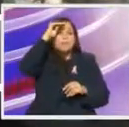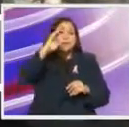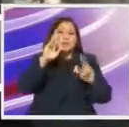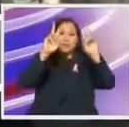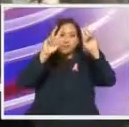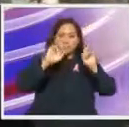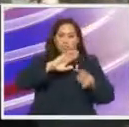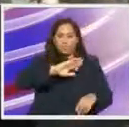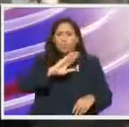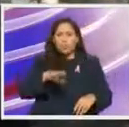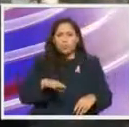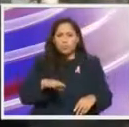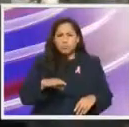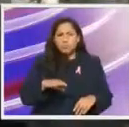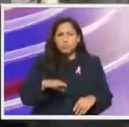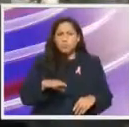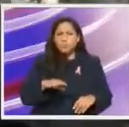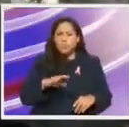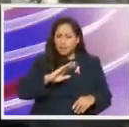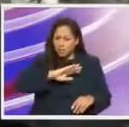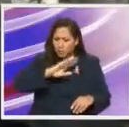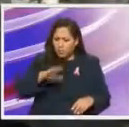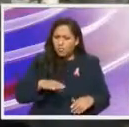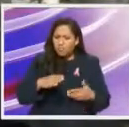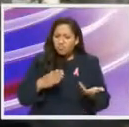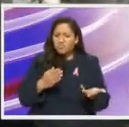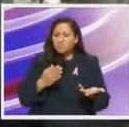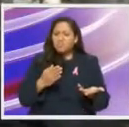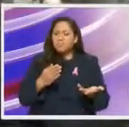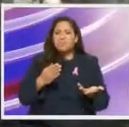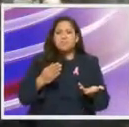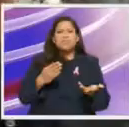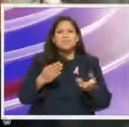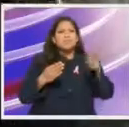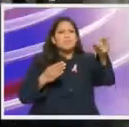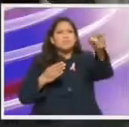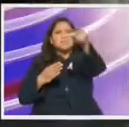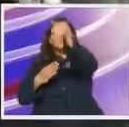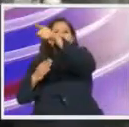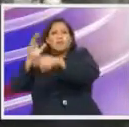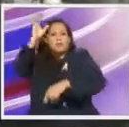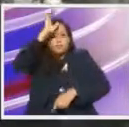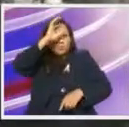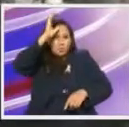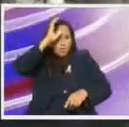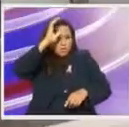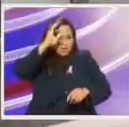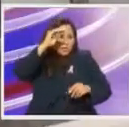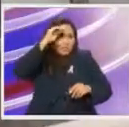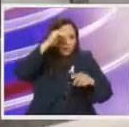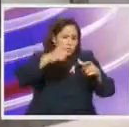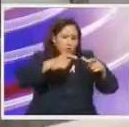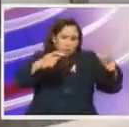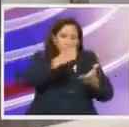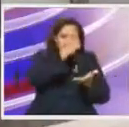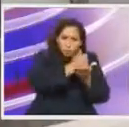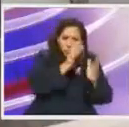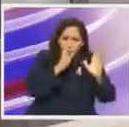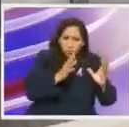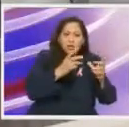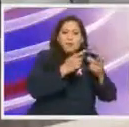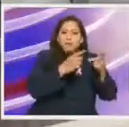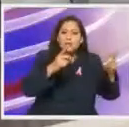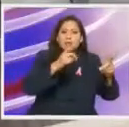muerte y justo cómo funciona la muerte para otras civilizaciones pensadas como civilización que se